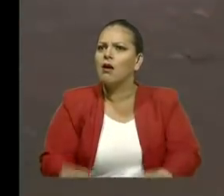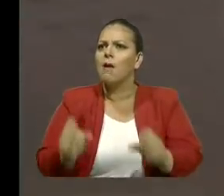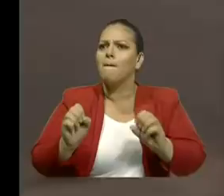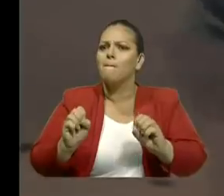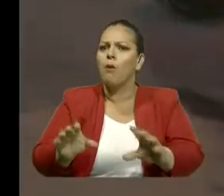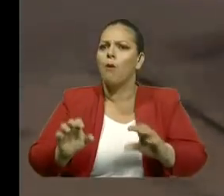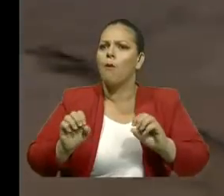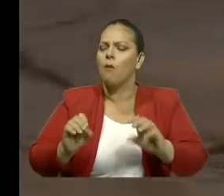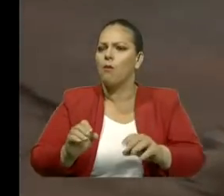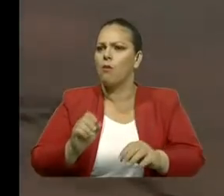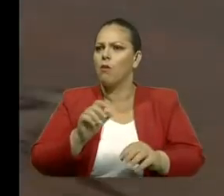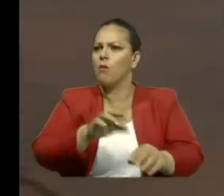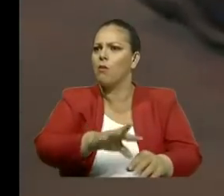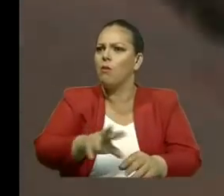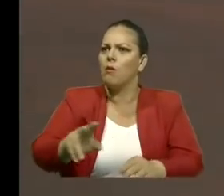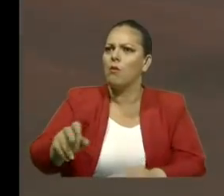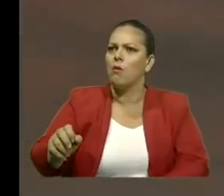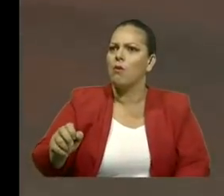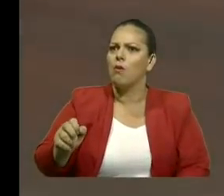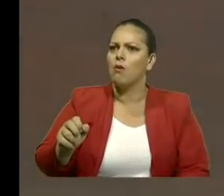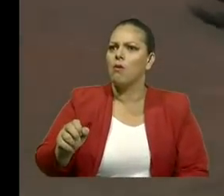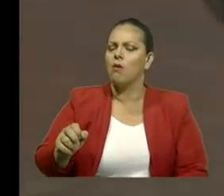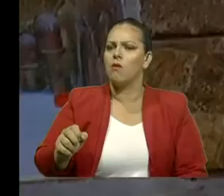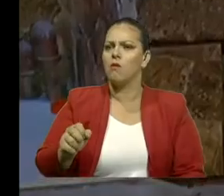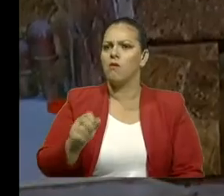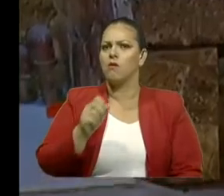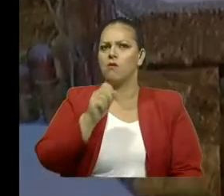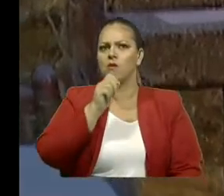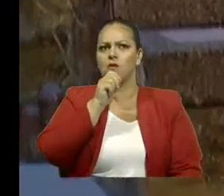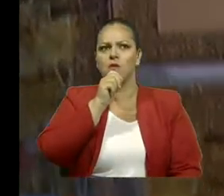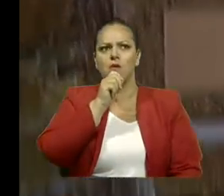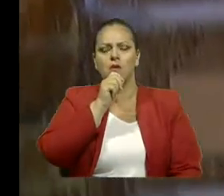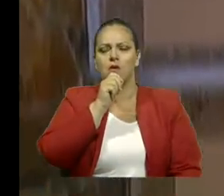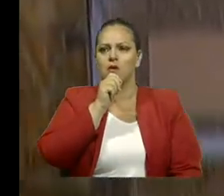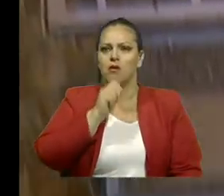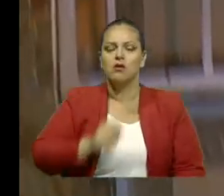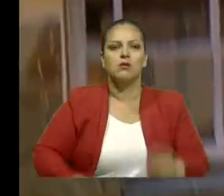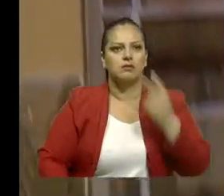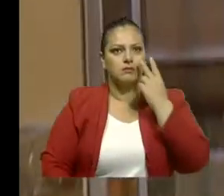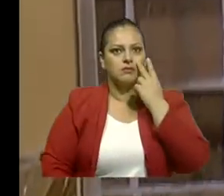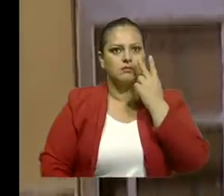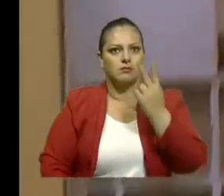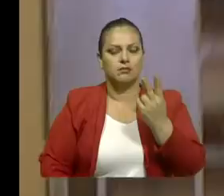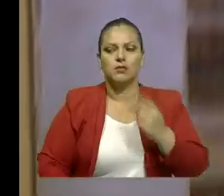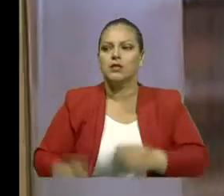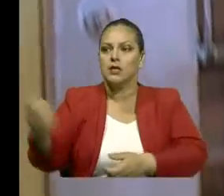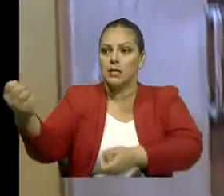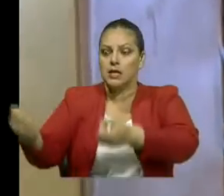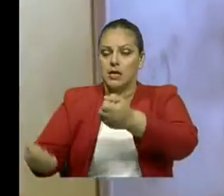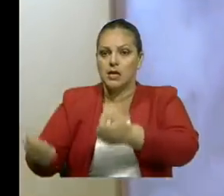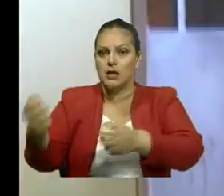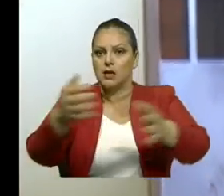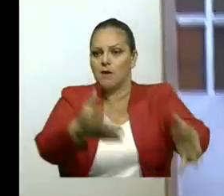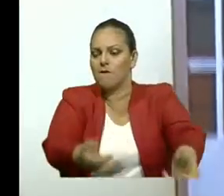lo llamó mi sobrino y se dan cuenta que los tipos iban bajando con las dos cosas y se embarcaron en un carro. Y una chica también iba viendo.